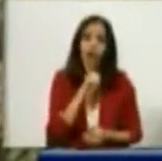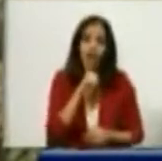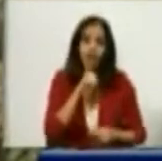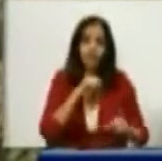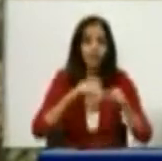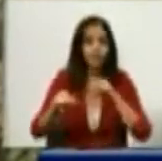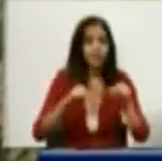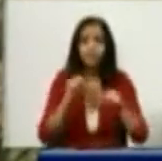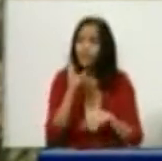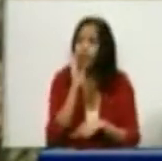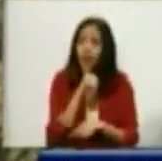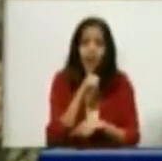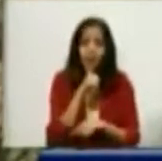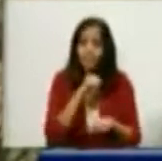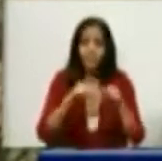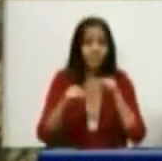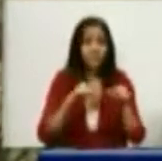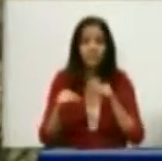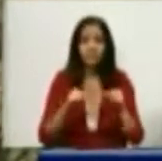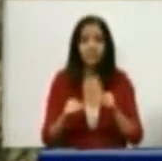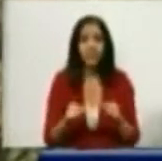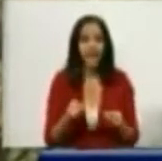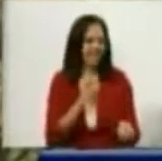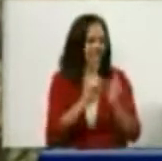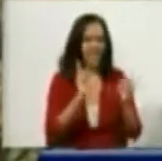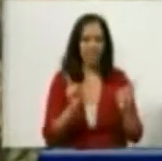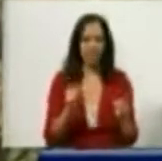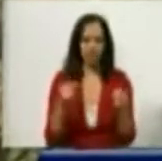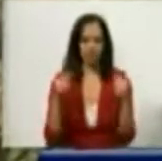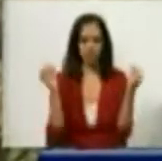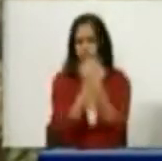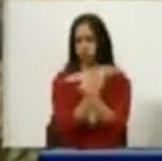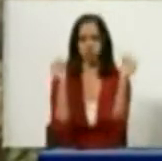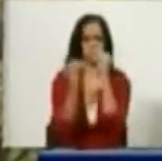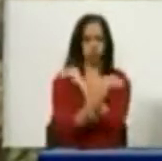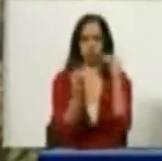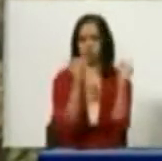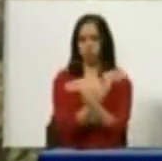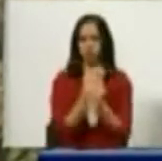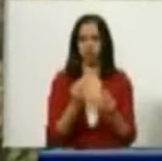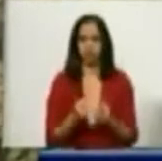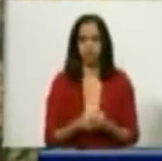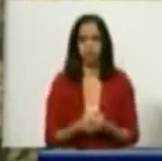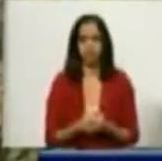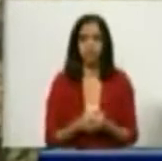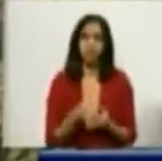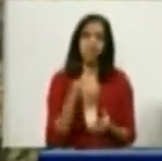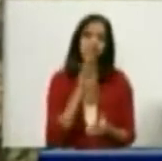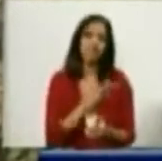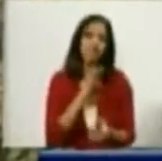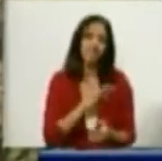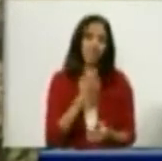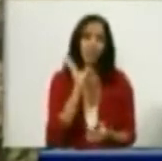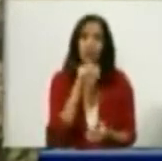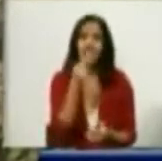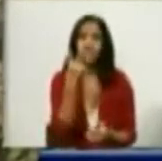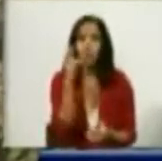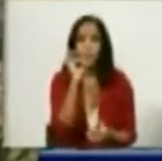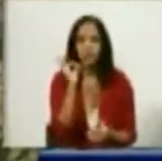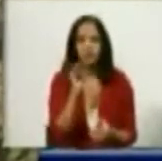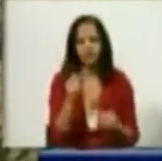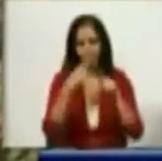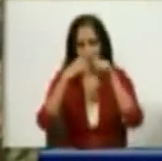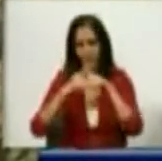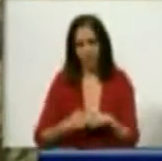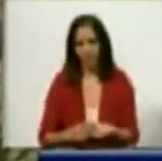no hay no hay dirección hay cada quien quiere hacer lo que le da la gana esa señora no tiene ni dos por ciento las encuestas